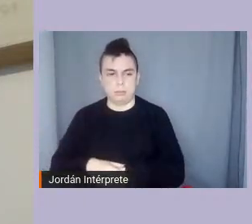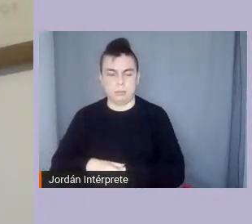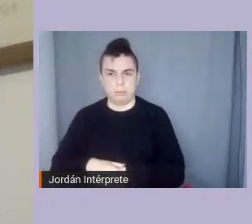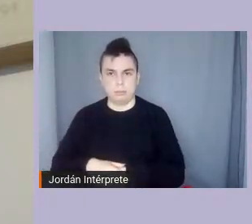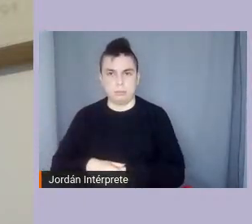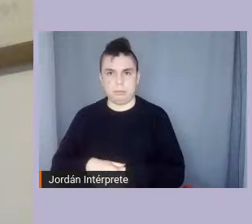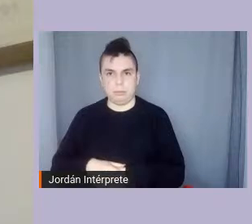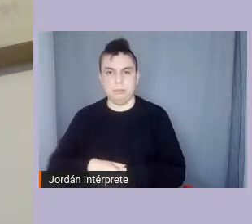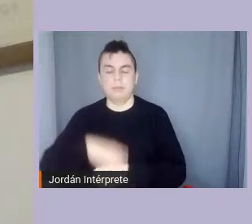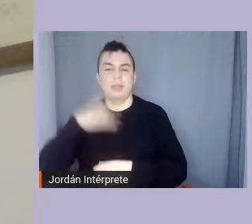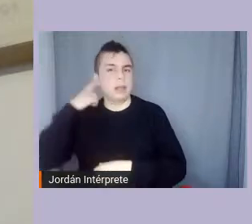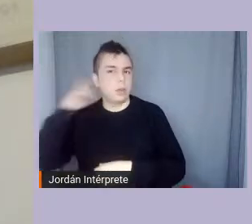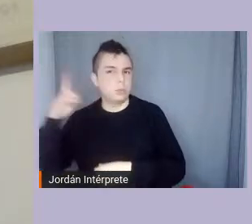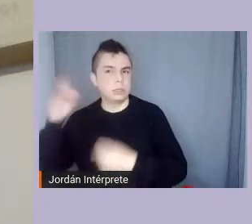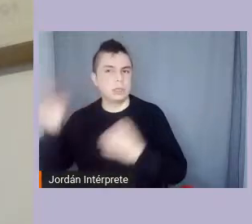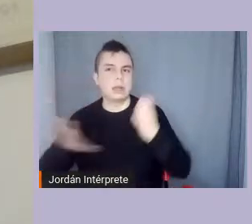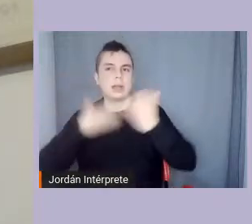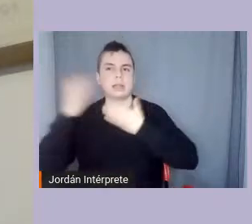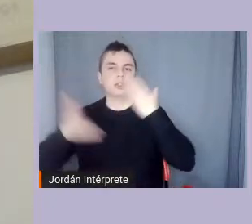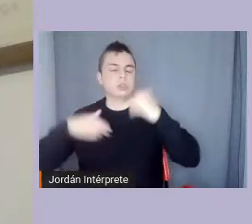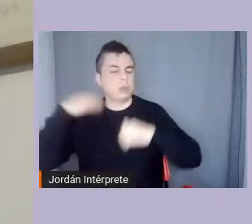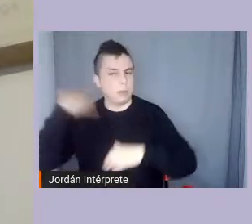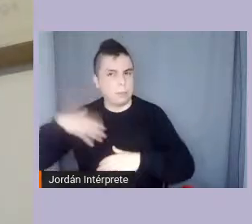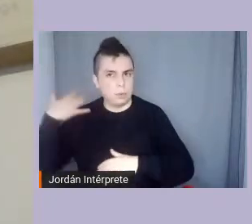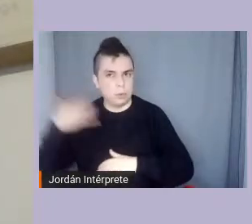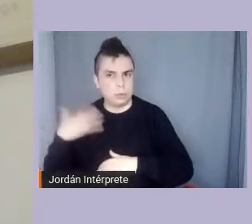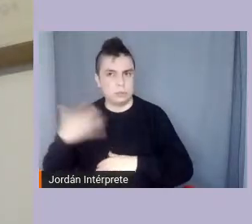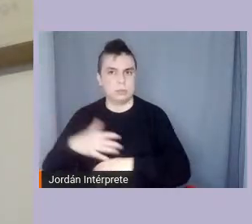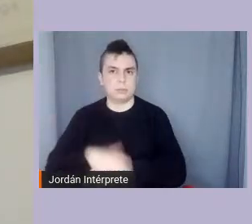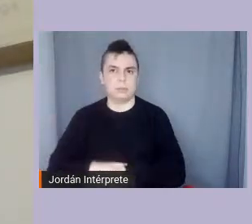que el canto es importante, que todos podemos cantar.